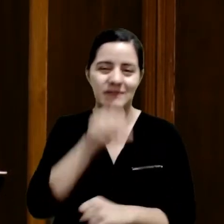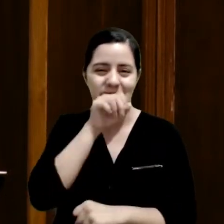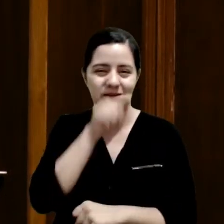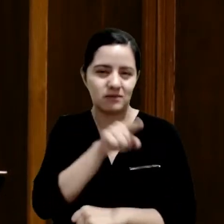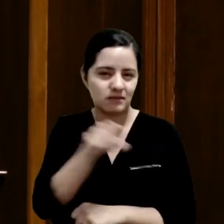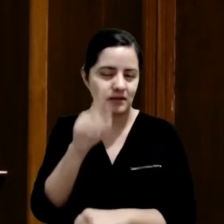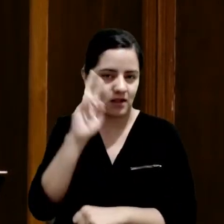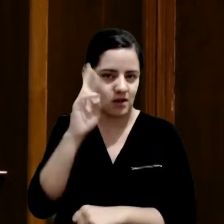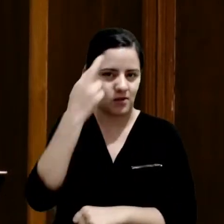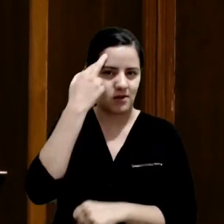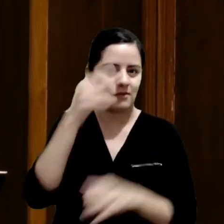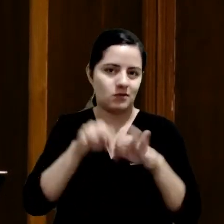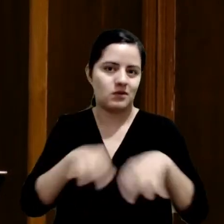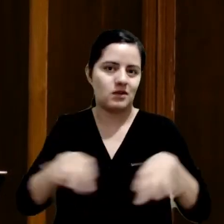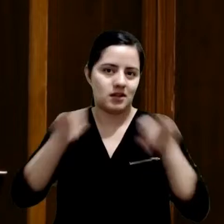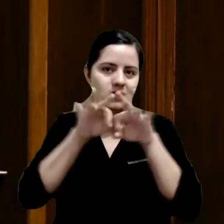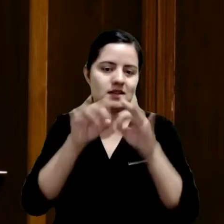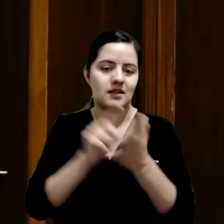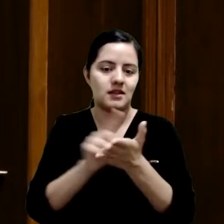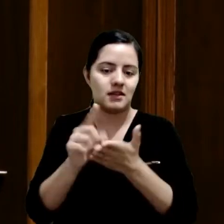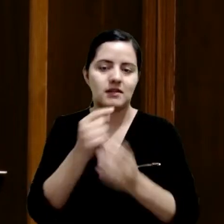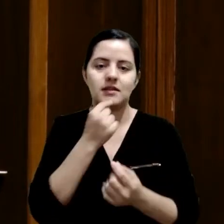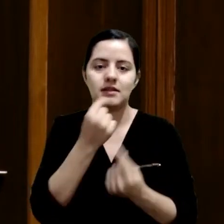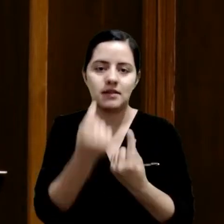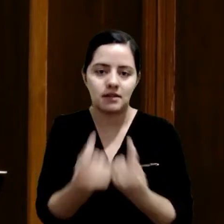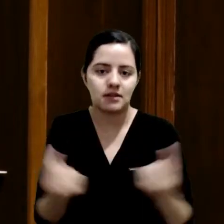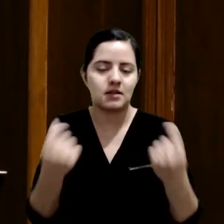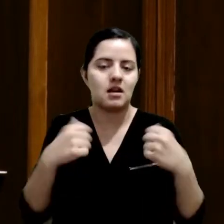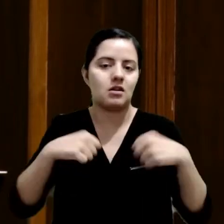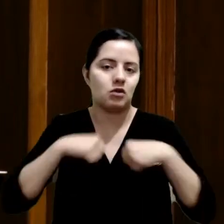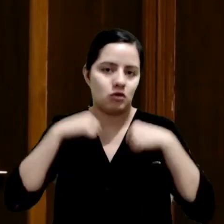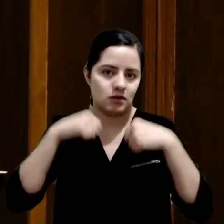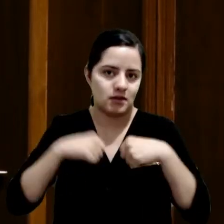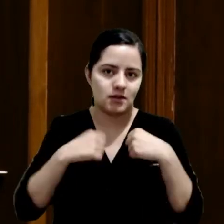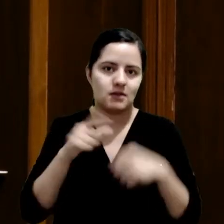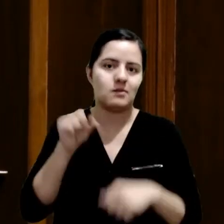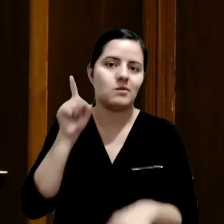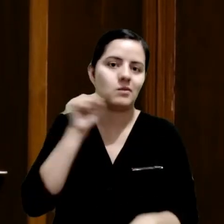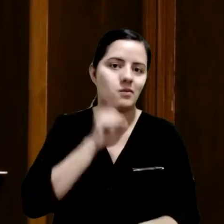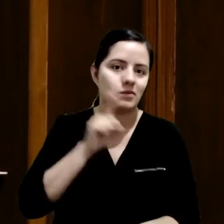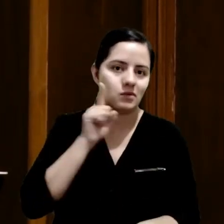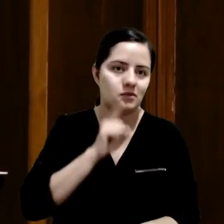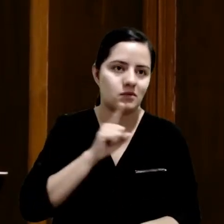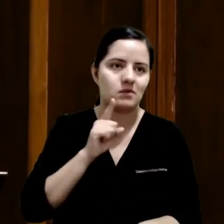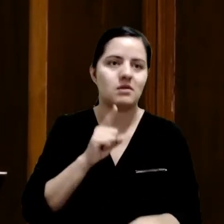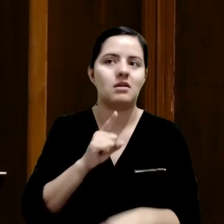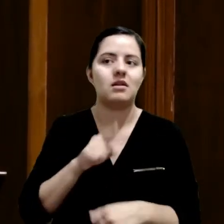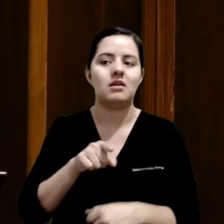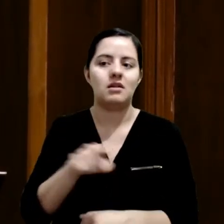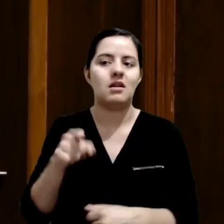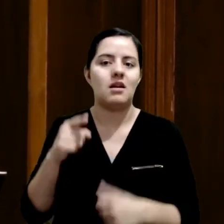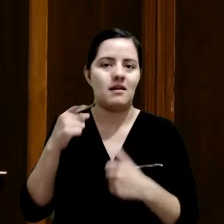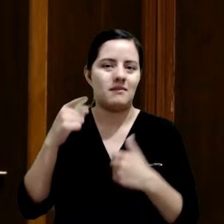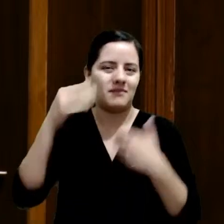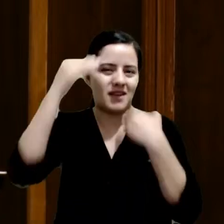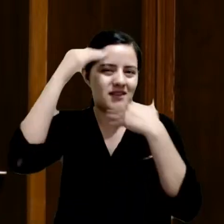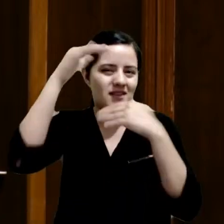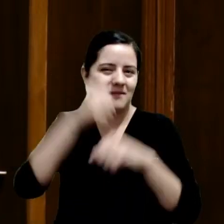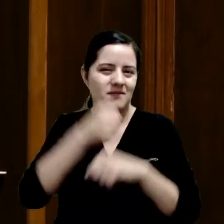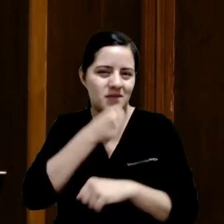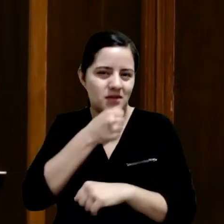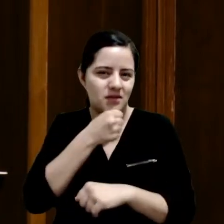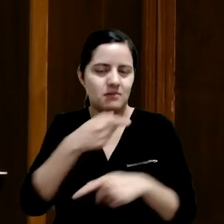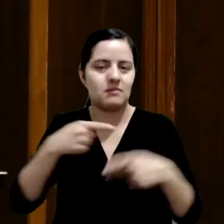que tienen los derechos de las niñas, niños y adolescentes, las mujeres, las y los adultos mayores, las personas de